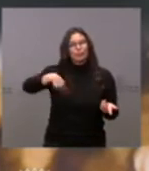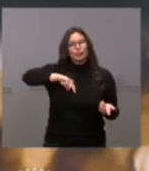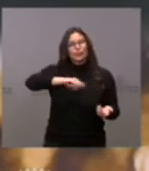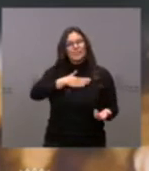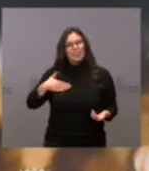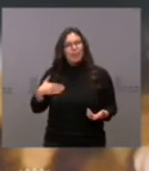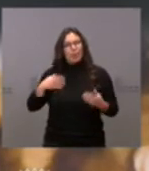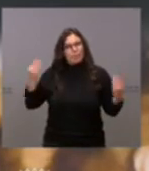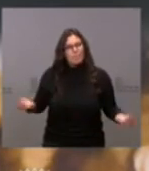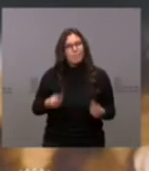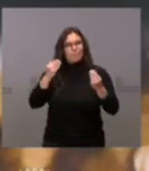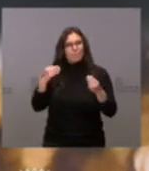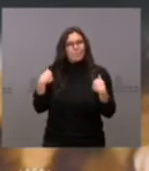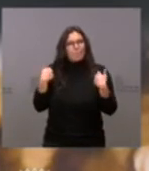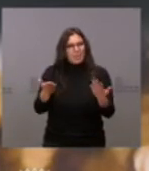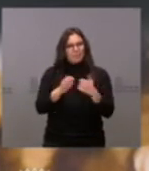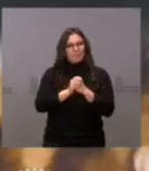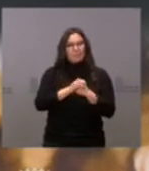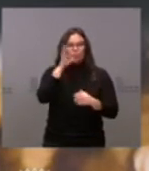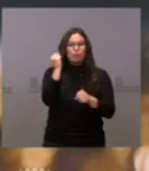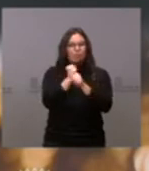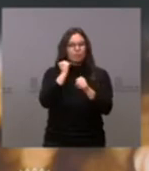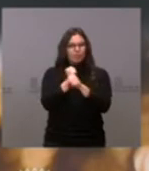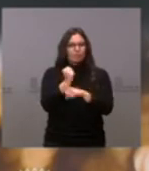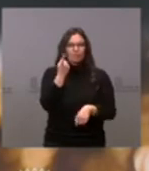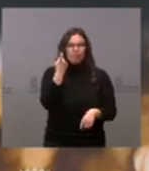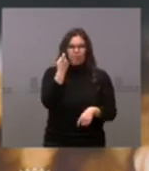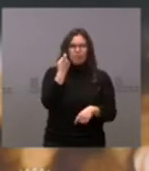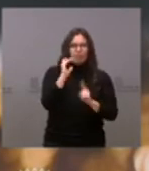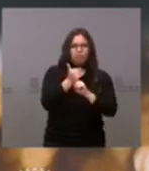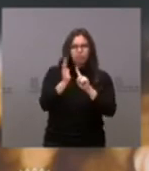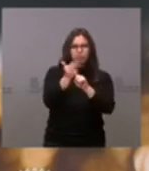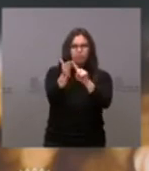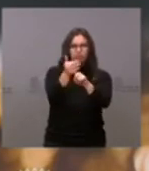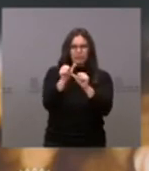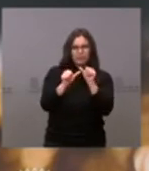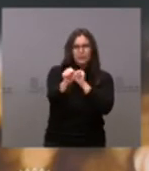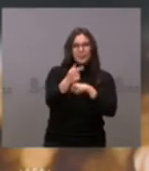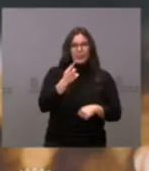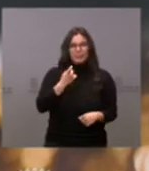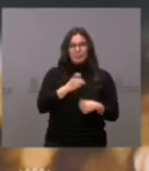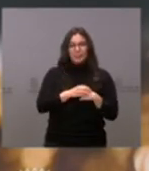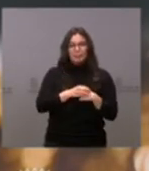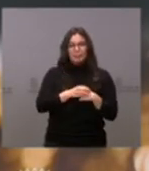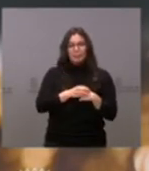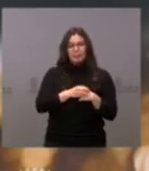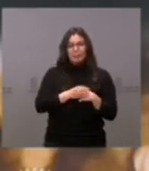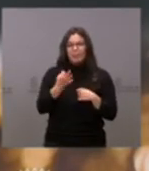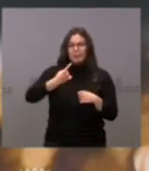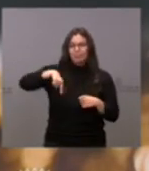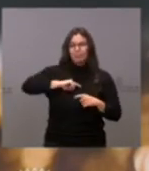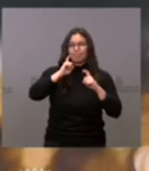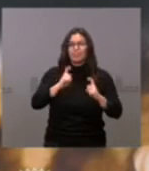ambiciosos nos queda mucho trabajo por recorrer tenemos que esforzarnos